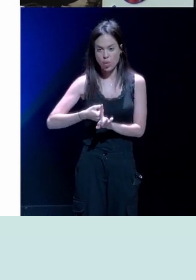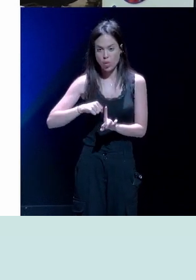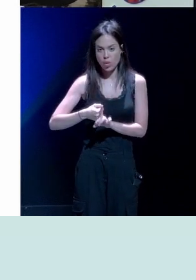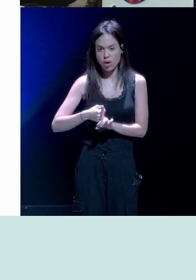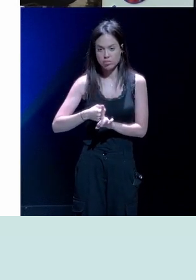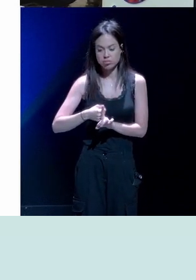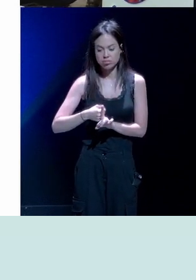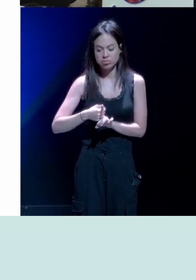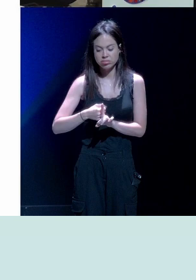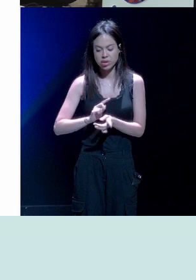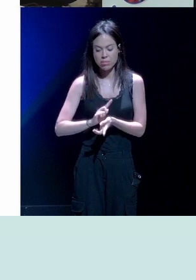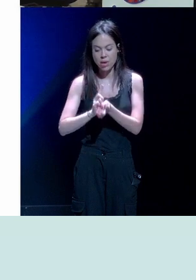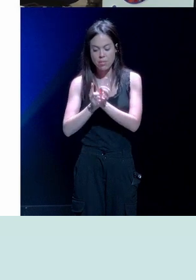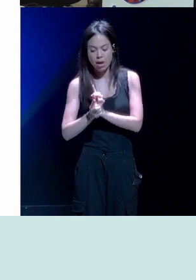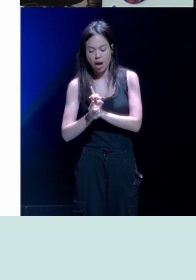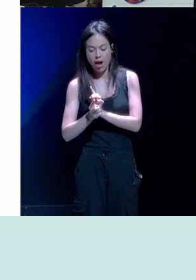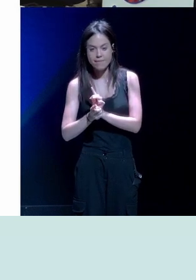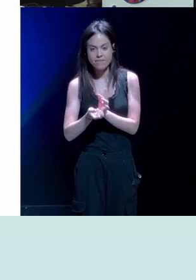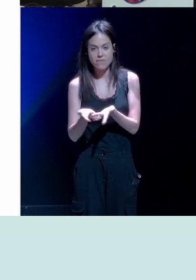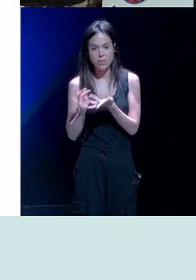vínculos rotos.